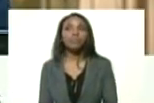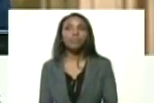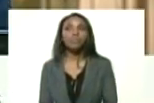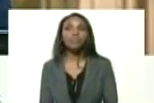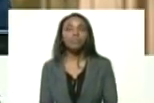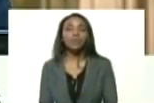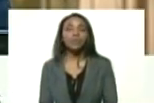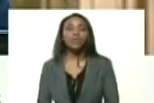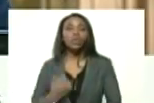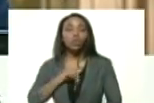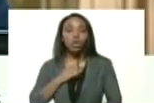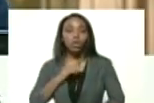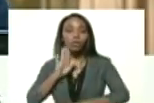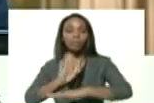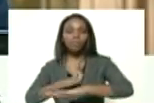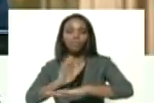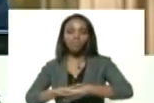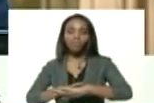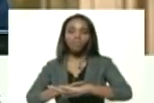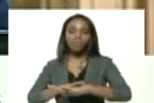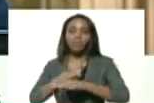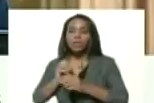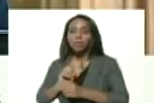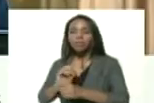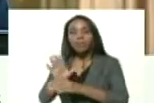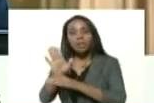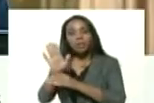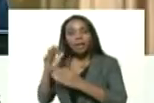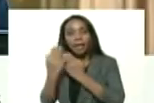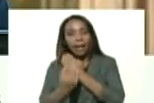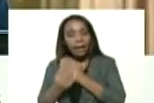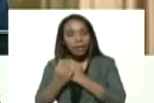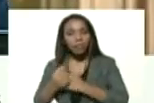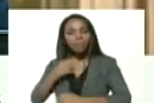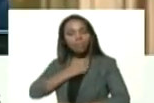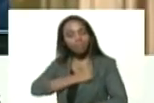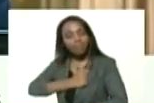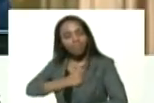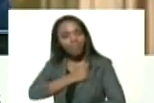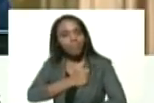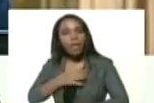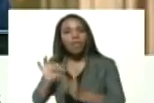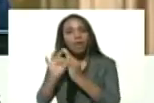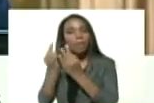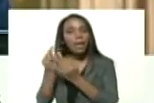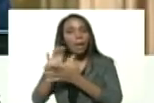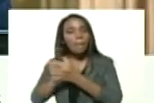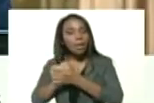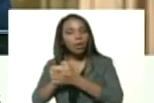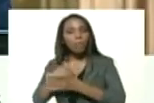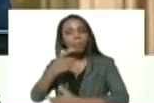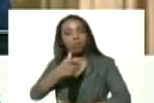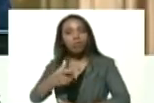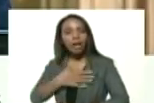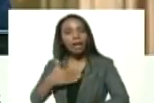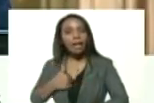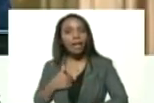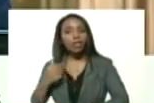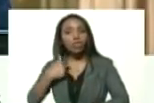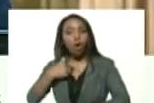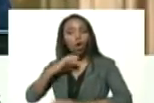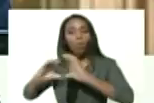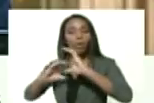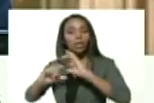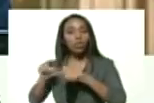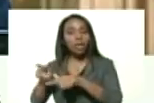transmitimos nuestras condolencias a sus familiares a sus amigos a sus personas queridas tuvo en comunicación a esa